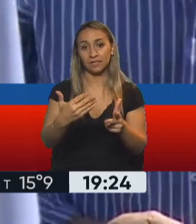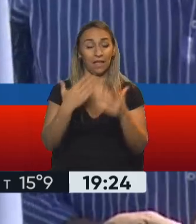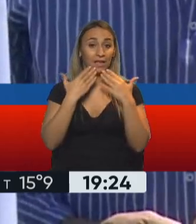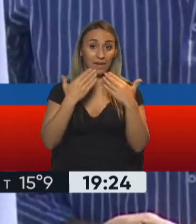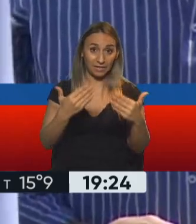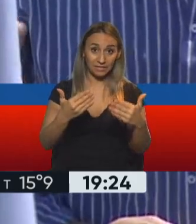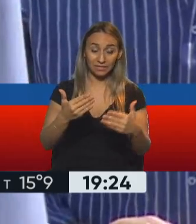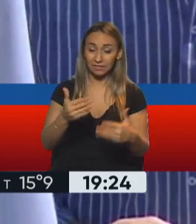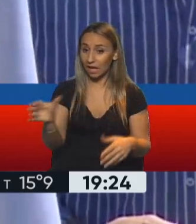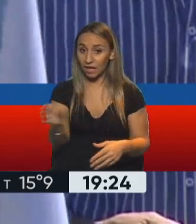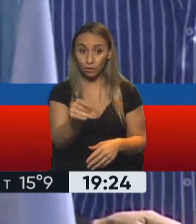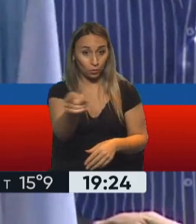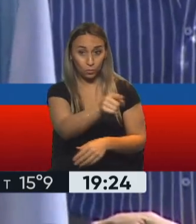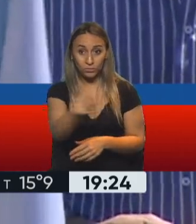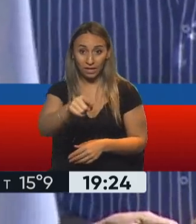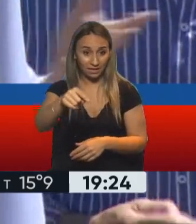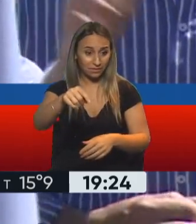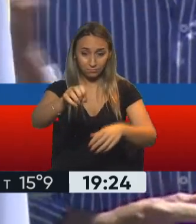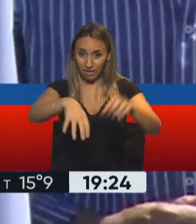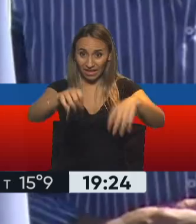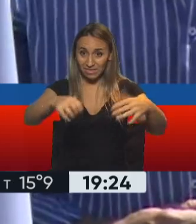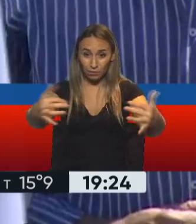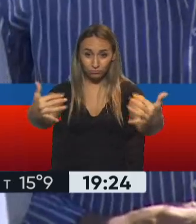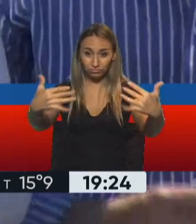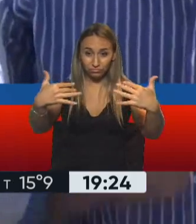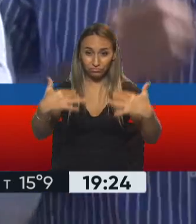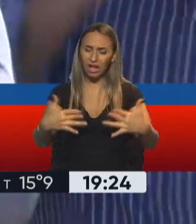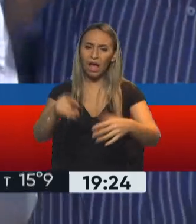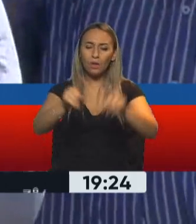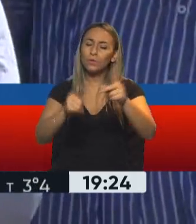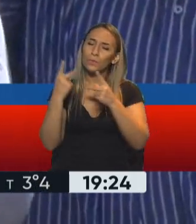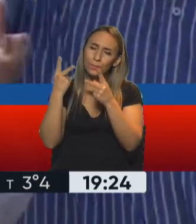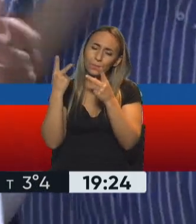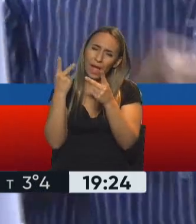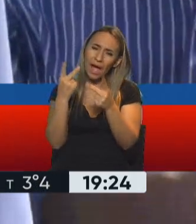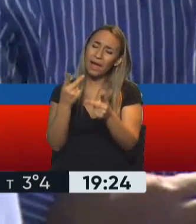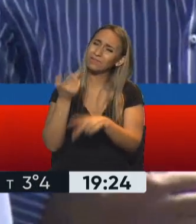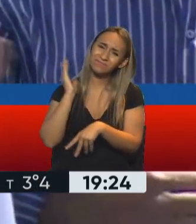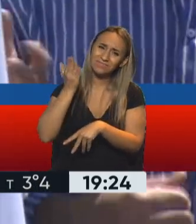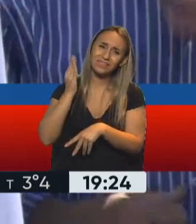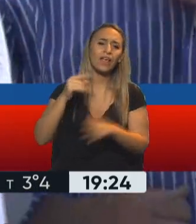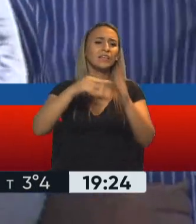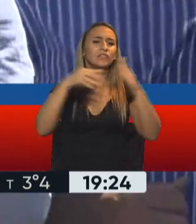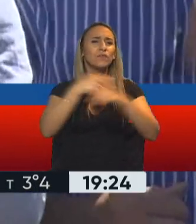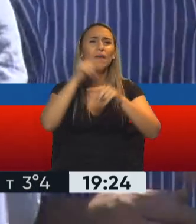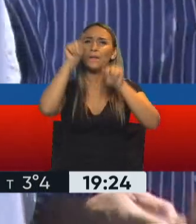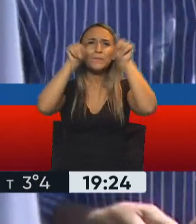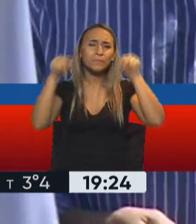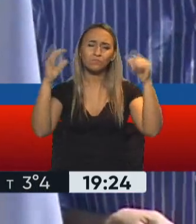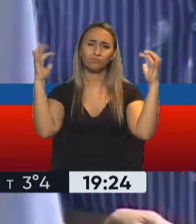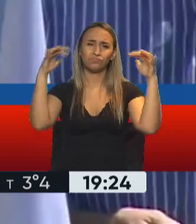a todos los que están hoy aquí, a aquellos que han hecho cientos de kilómetros de distintas ciudades, de otras